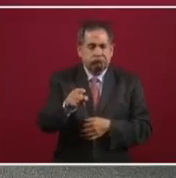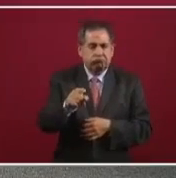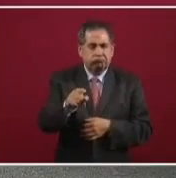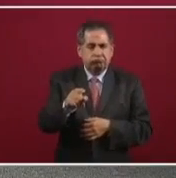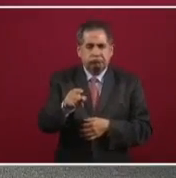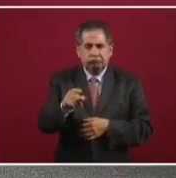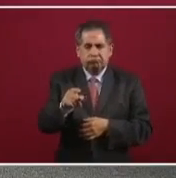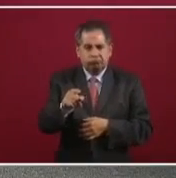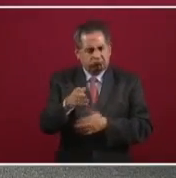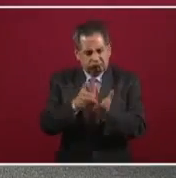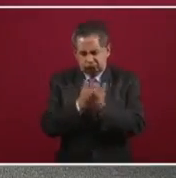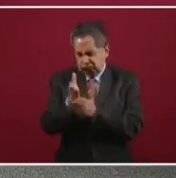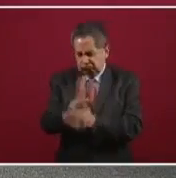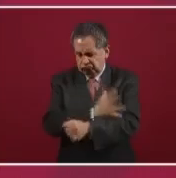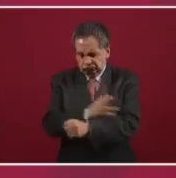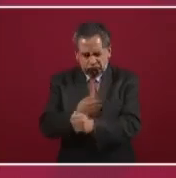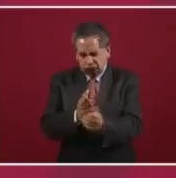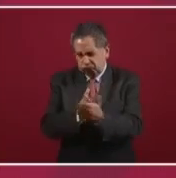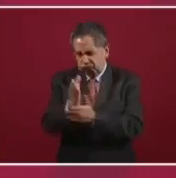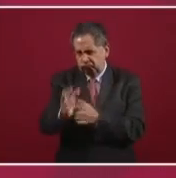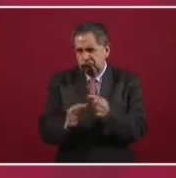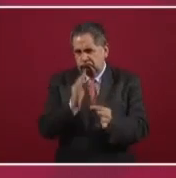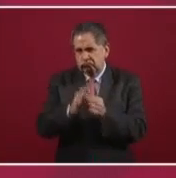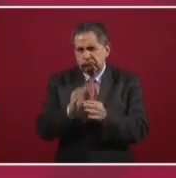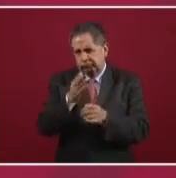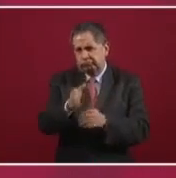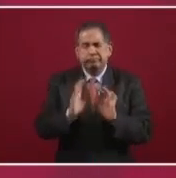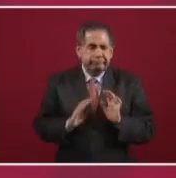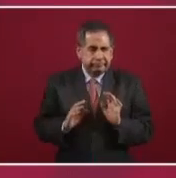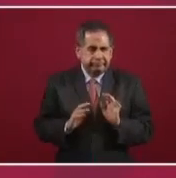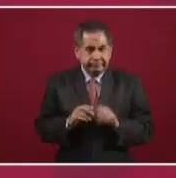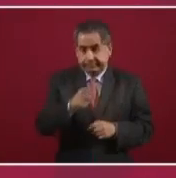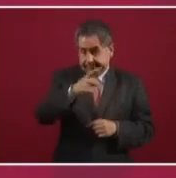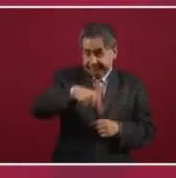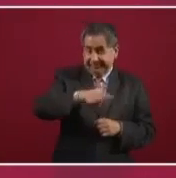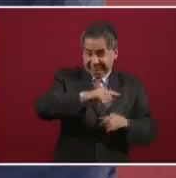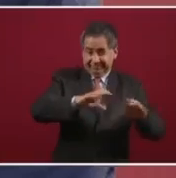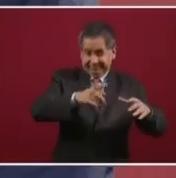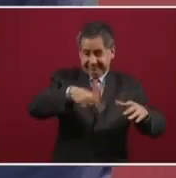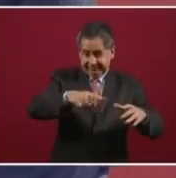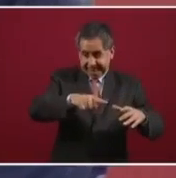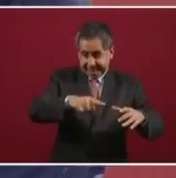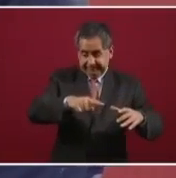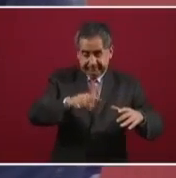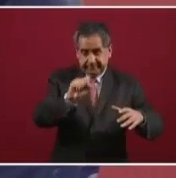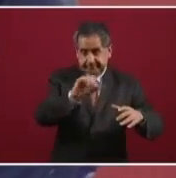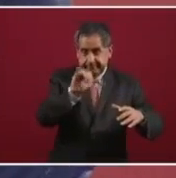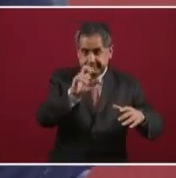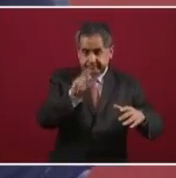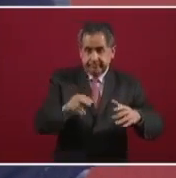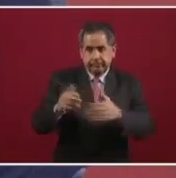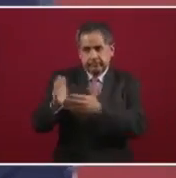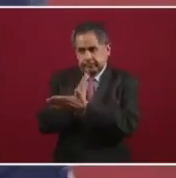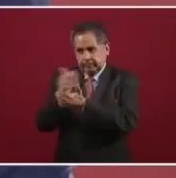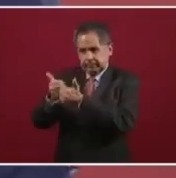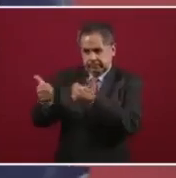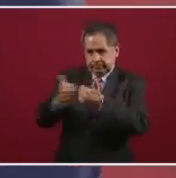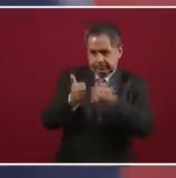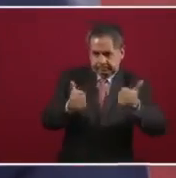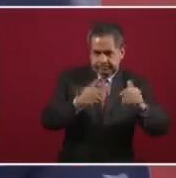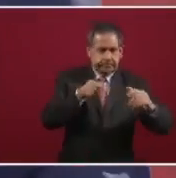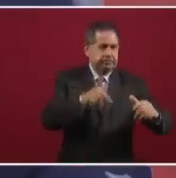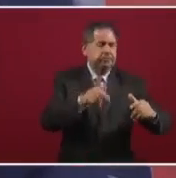gente recta, íntegra. Entonces, ellos, como un poder independiente,